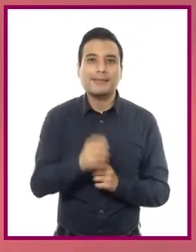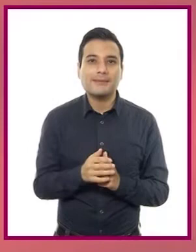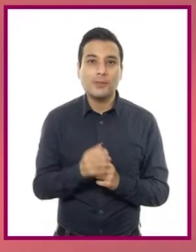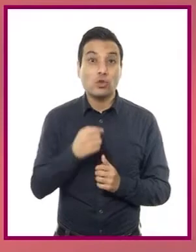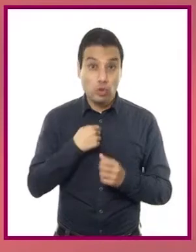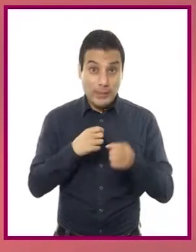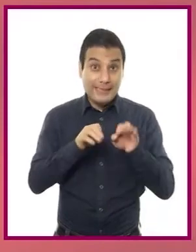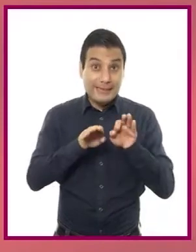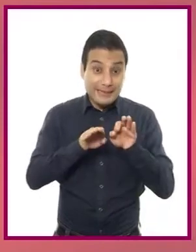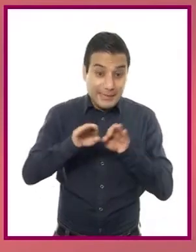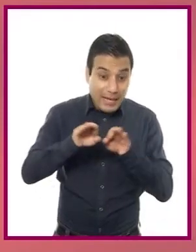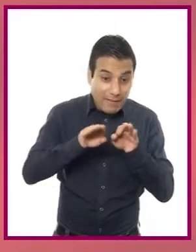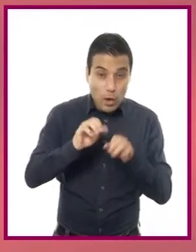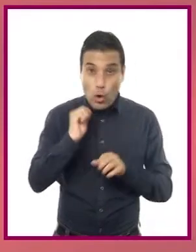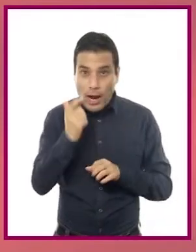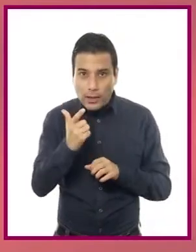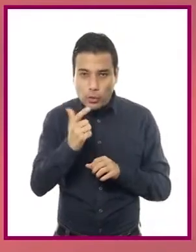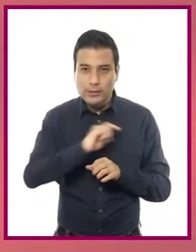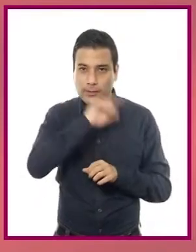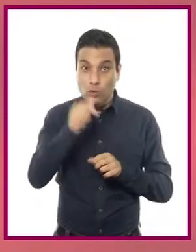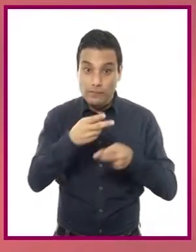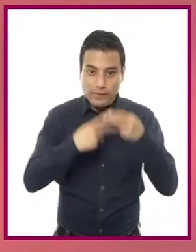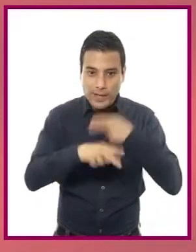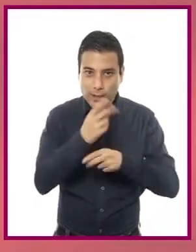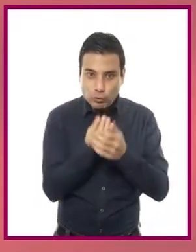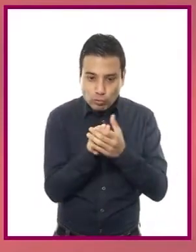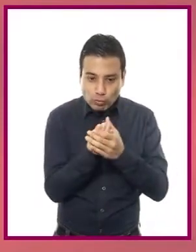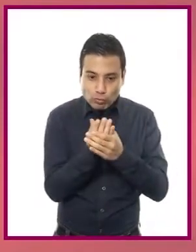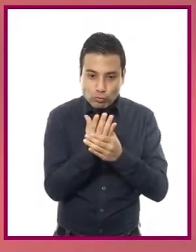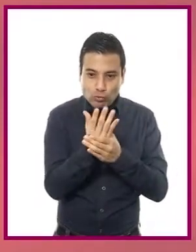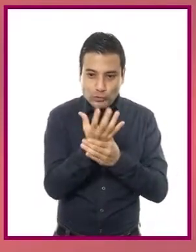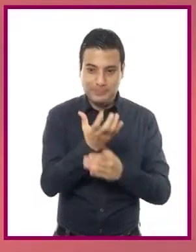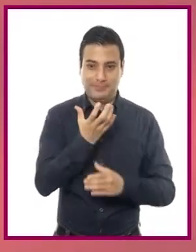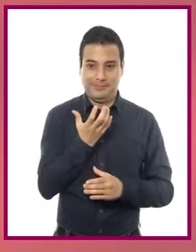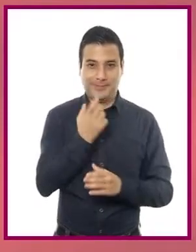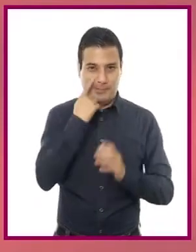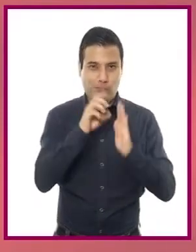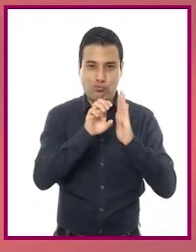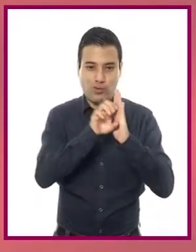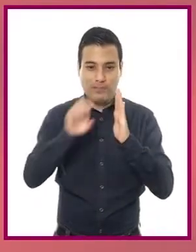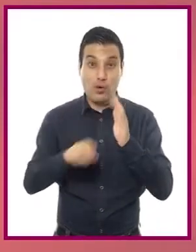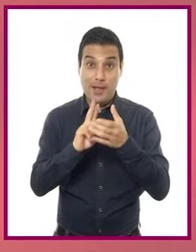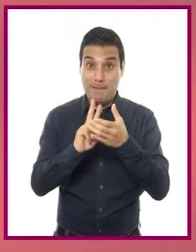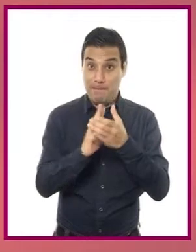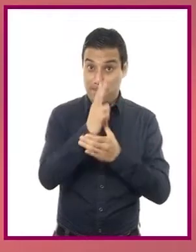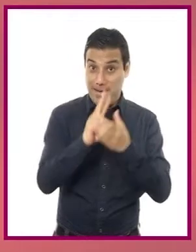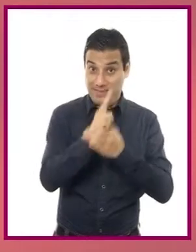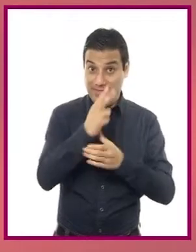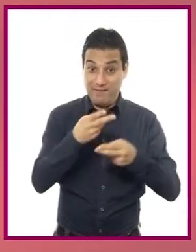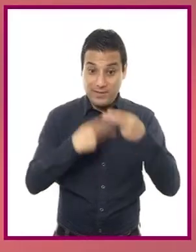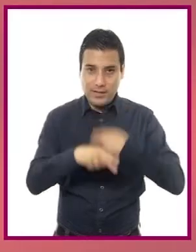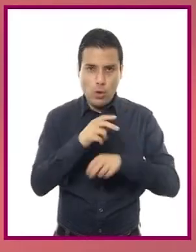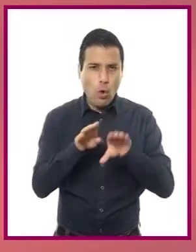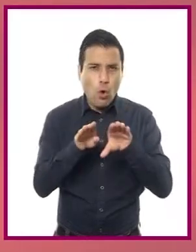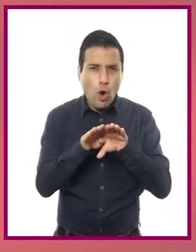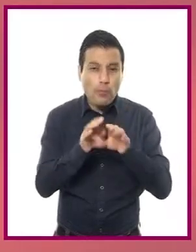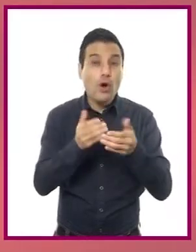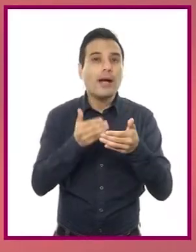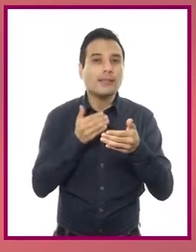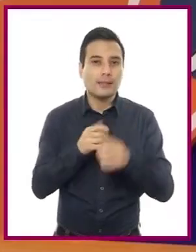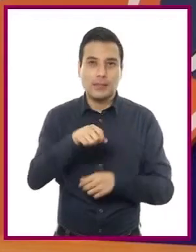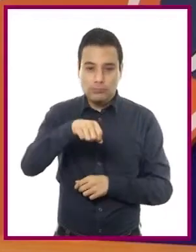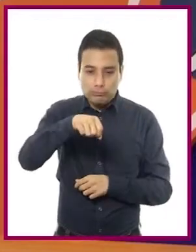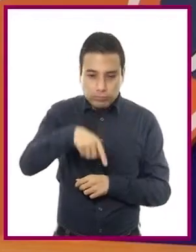un trabajo determinado. Para cultivar una planta hay que sembrarla antes. Debemos regar